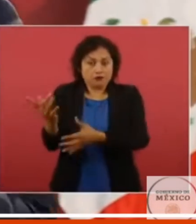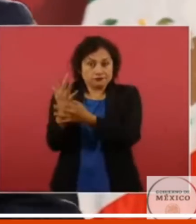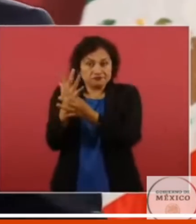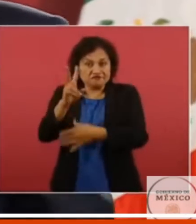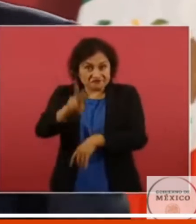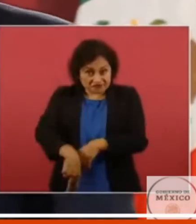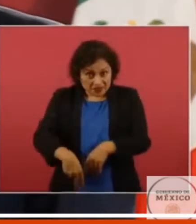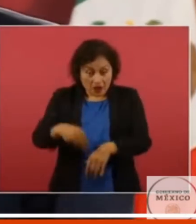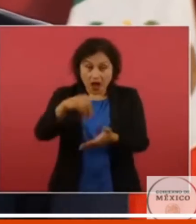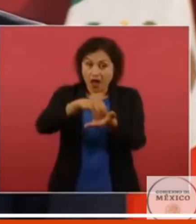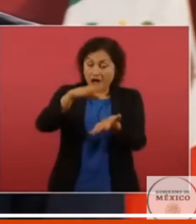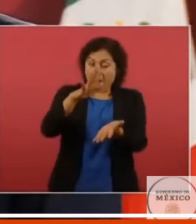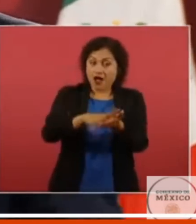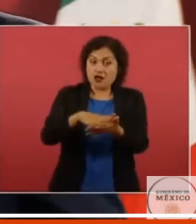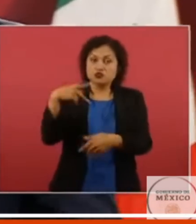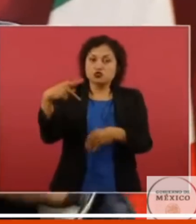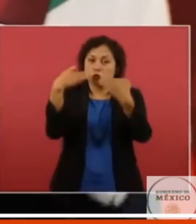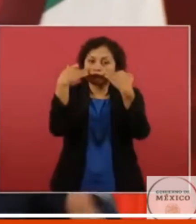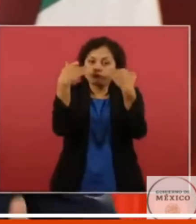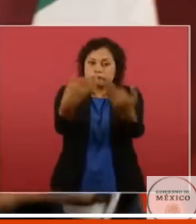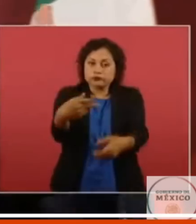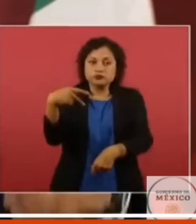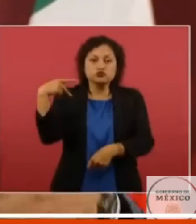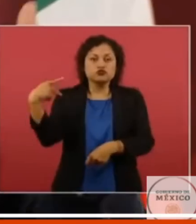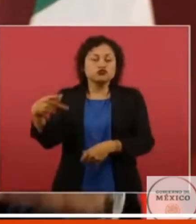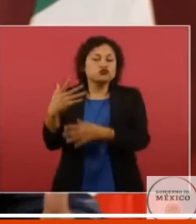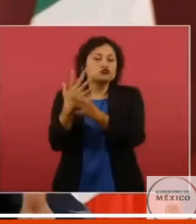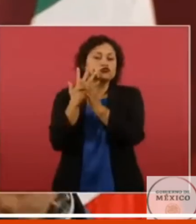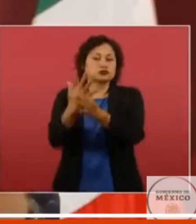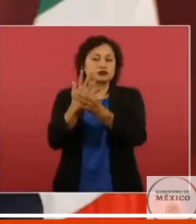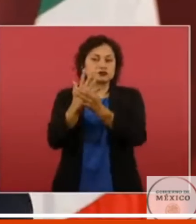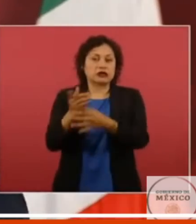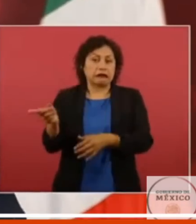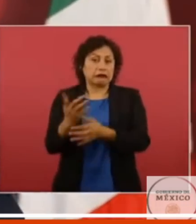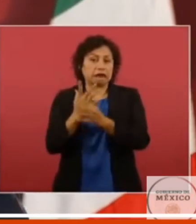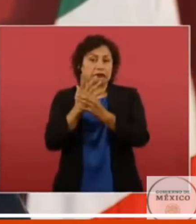declaraciones de él, en donde dice, claro que participé.